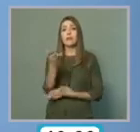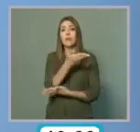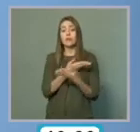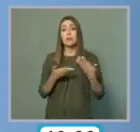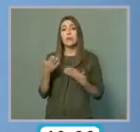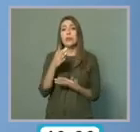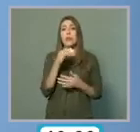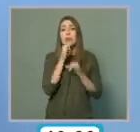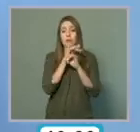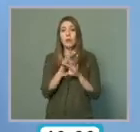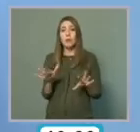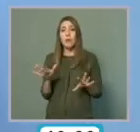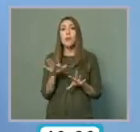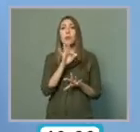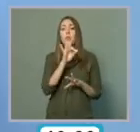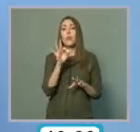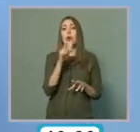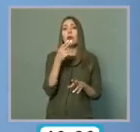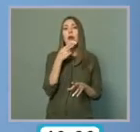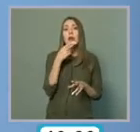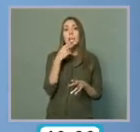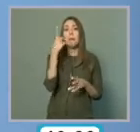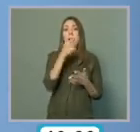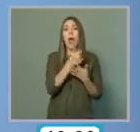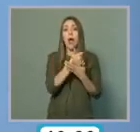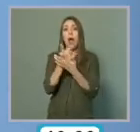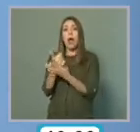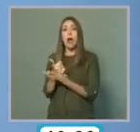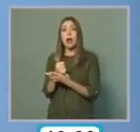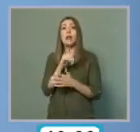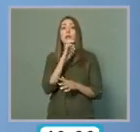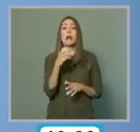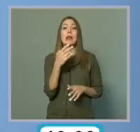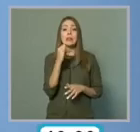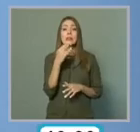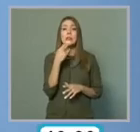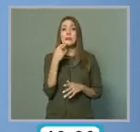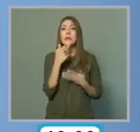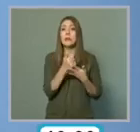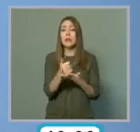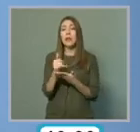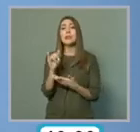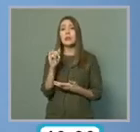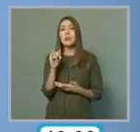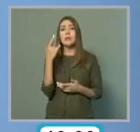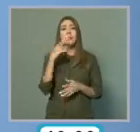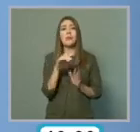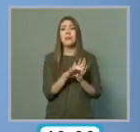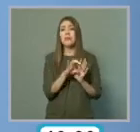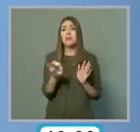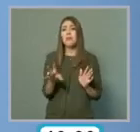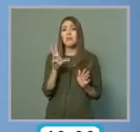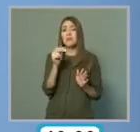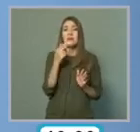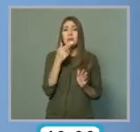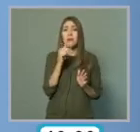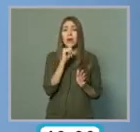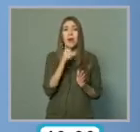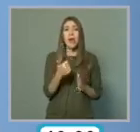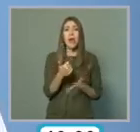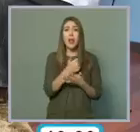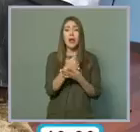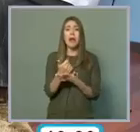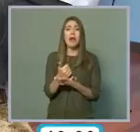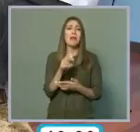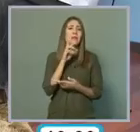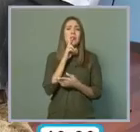contribuir o ayudar en algo? Si ayuda, háganlo, compártanlo. Pero si cualquiera de las respuestas anteriores es no, mejor olviden